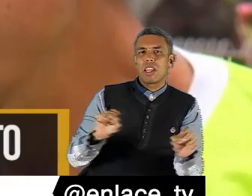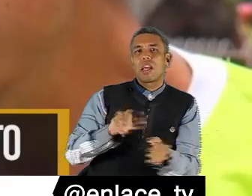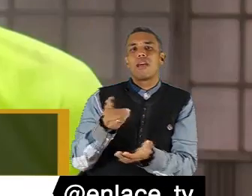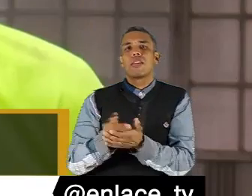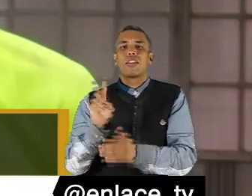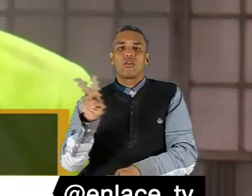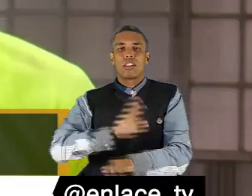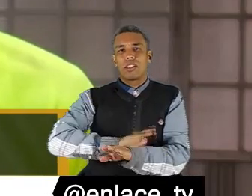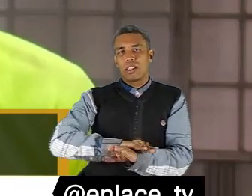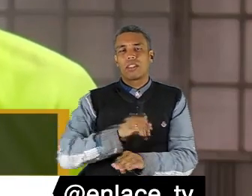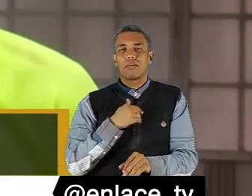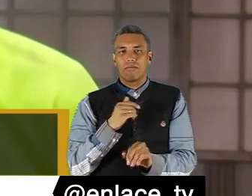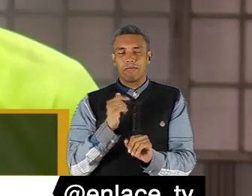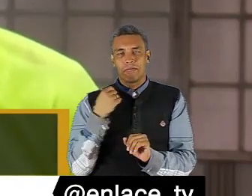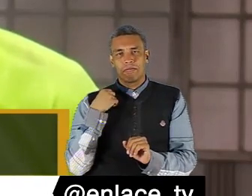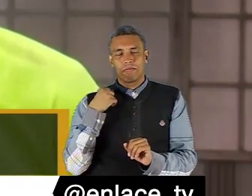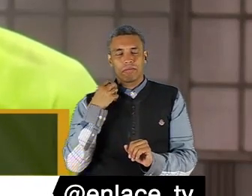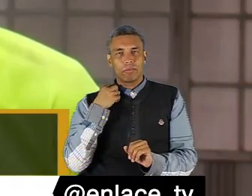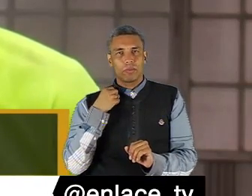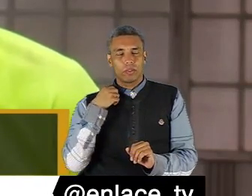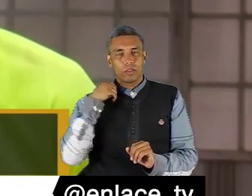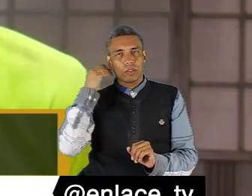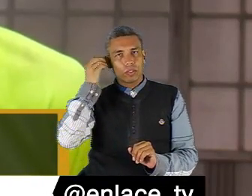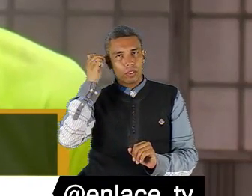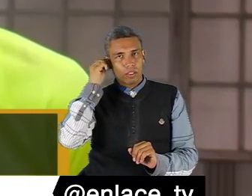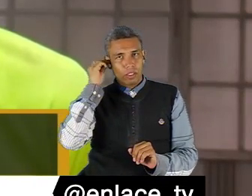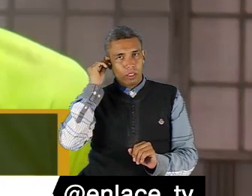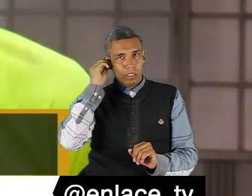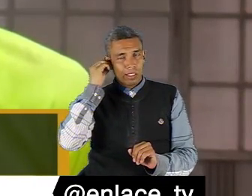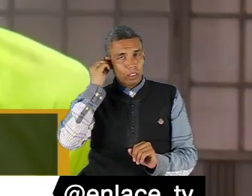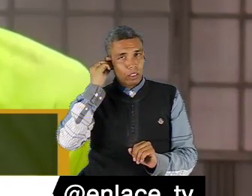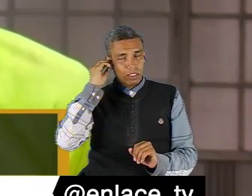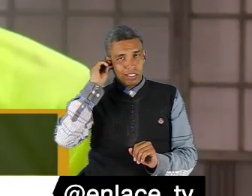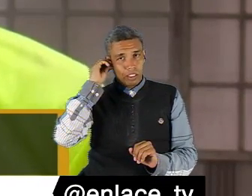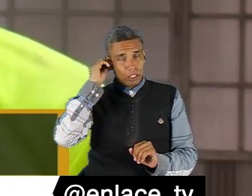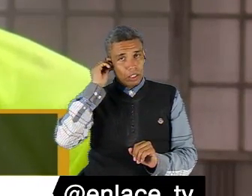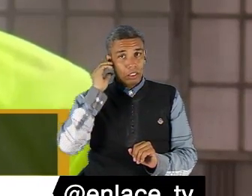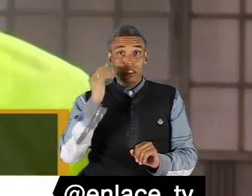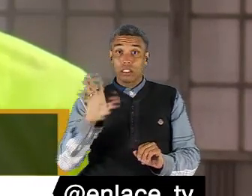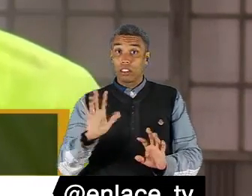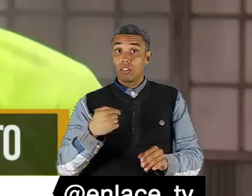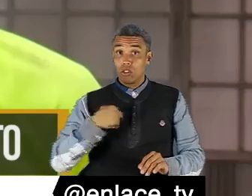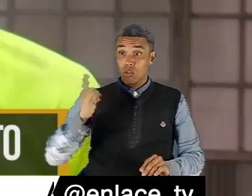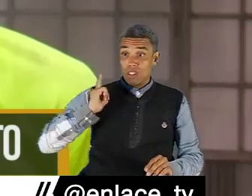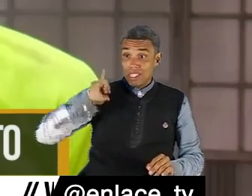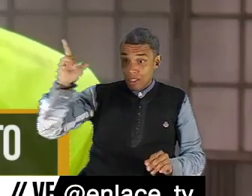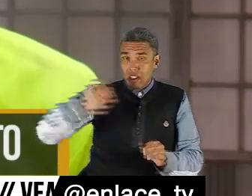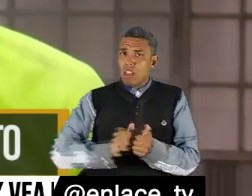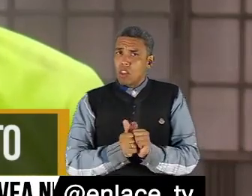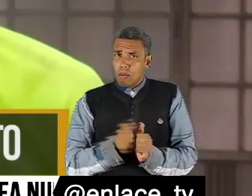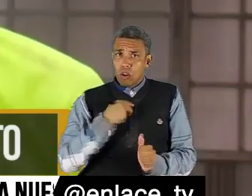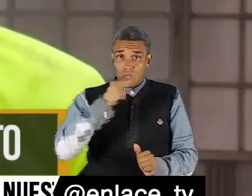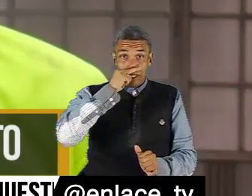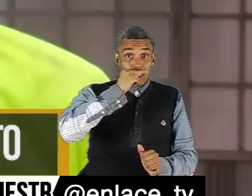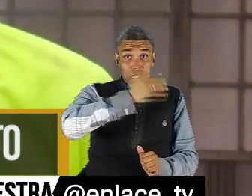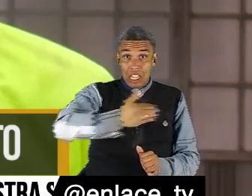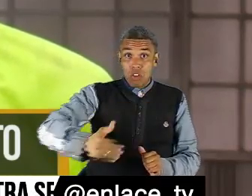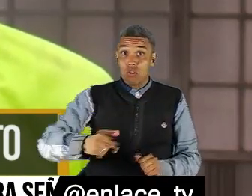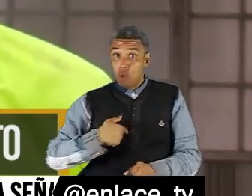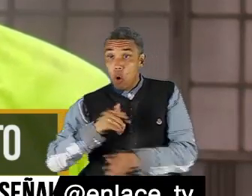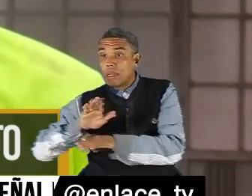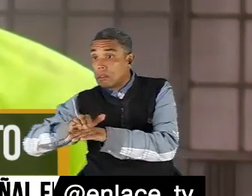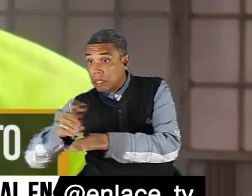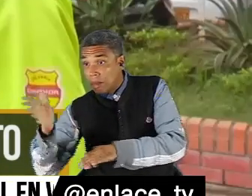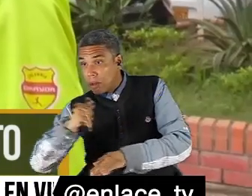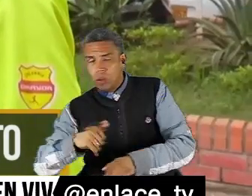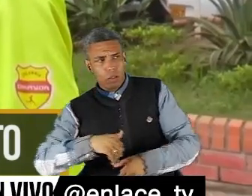2 de la tarde. La idea es que nos vinculemos todo el corregimiento, incluso yo soy líder de deporte de los niños también se van a vincular en